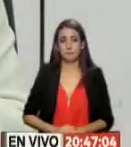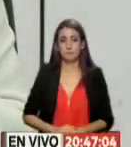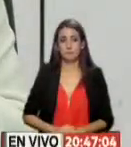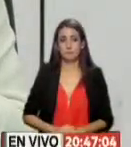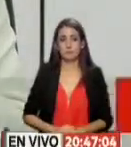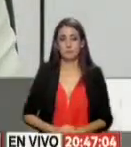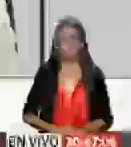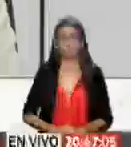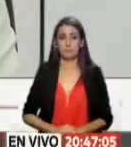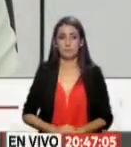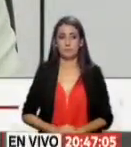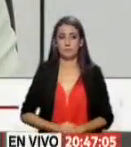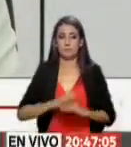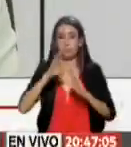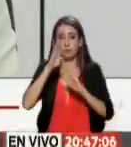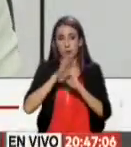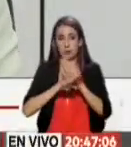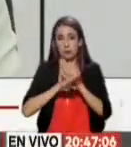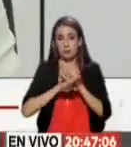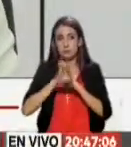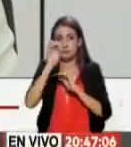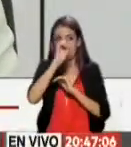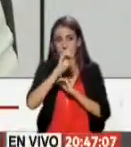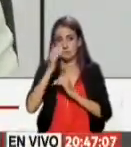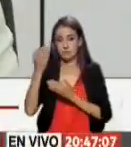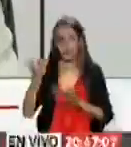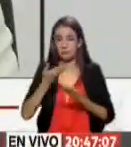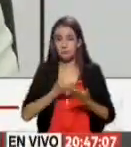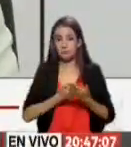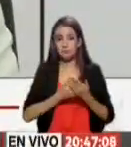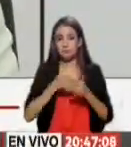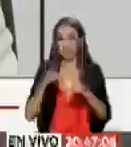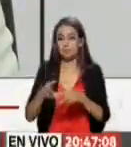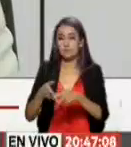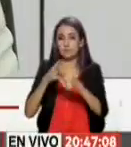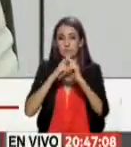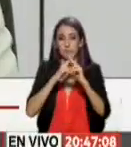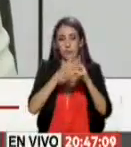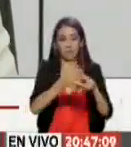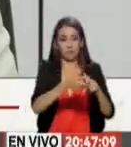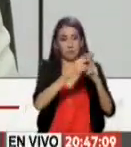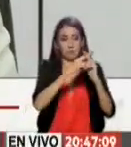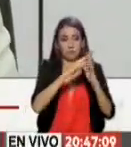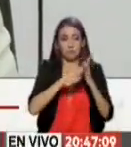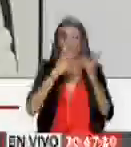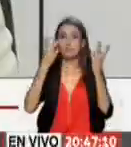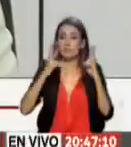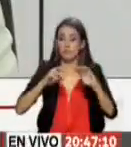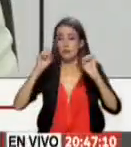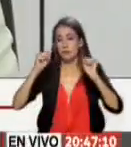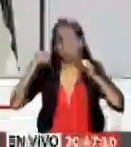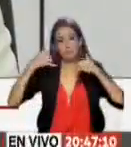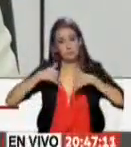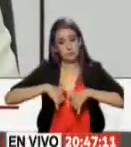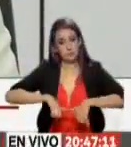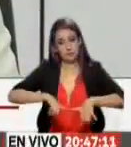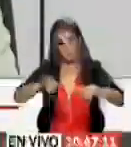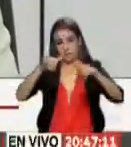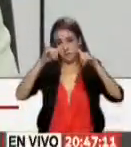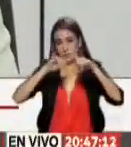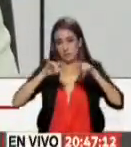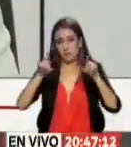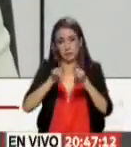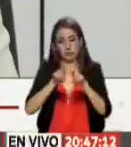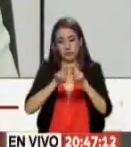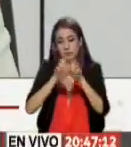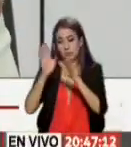Una rebaja del 0,5% para préstamos quirografarios para jubilados. Se mantienen las mismas condiciones y así es